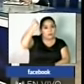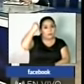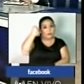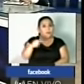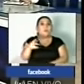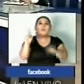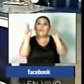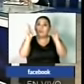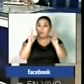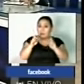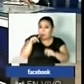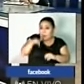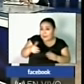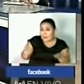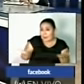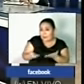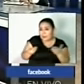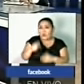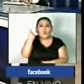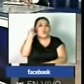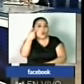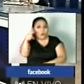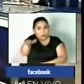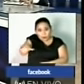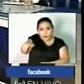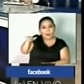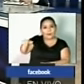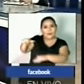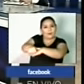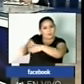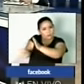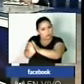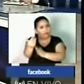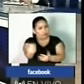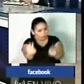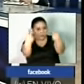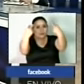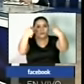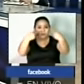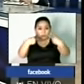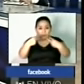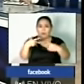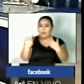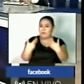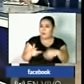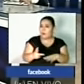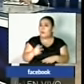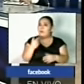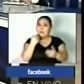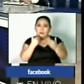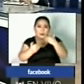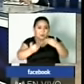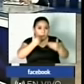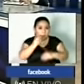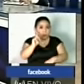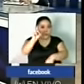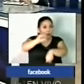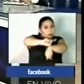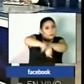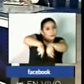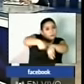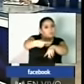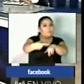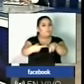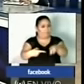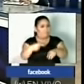las noticias en desarrollo, específicamente en la Asamblea Legislativa. Lo invitamos a que se quede con nosotros. Les tenemos los detalles en la próxima hora